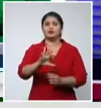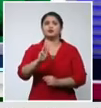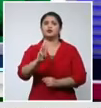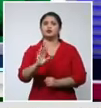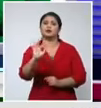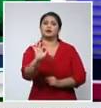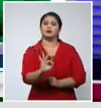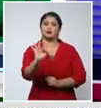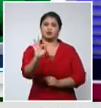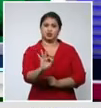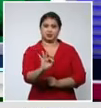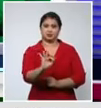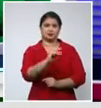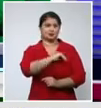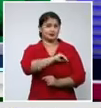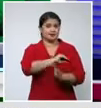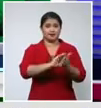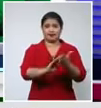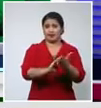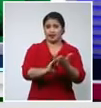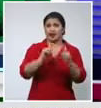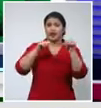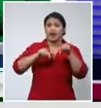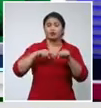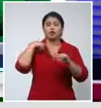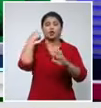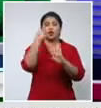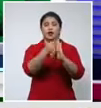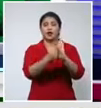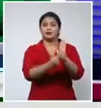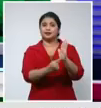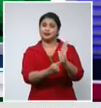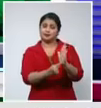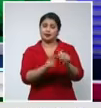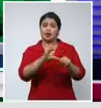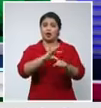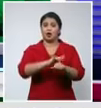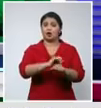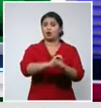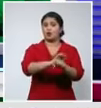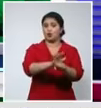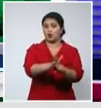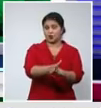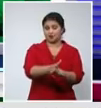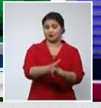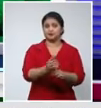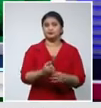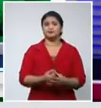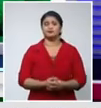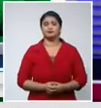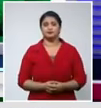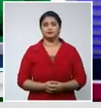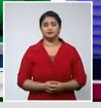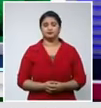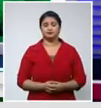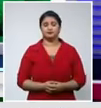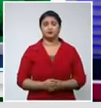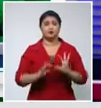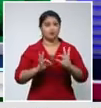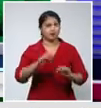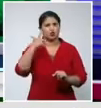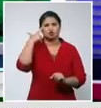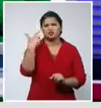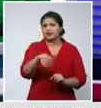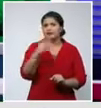53%. Característica de la enfermedad que se mantiene, que se reitera y que hace muy complejo su